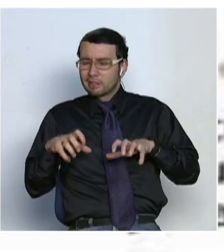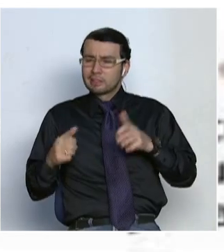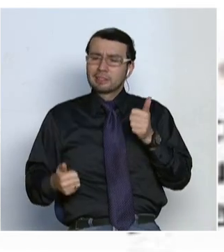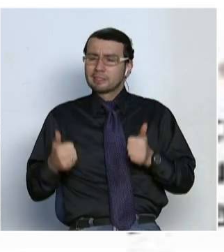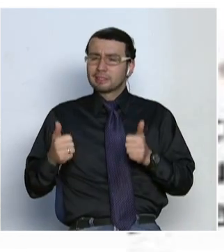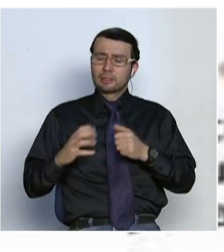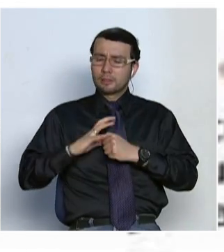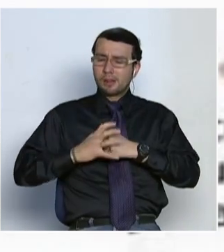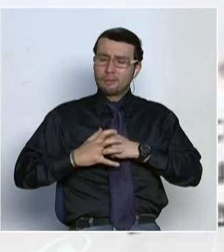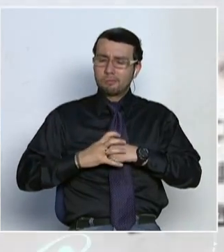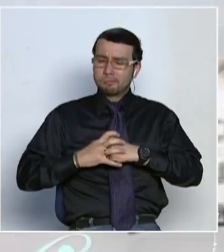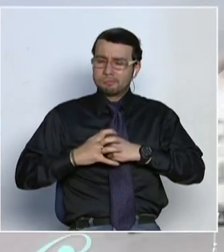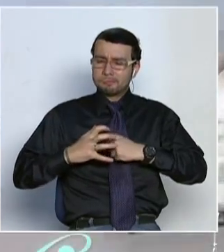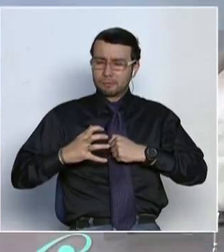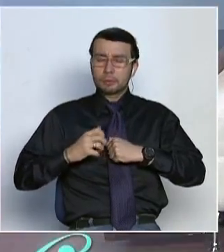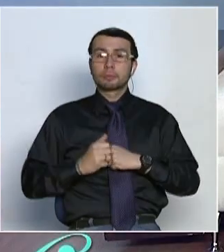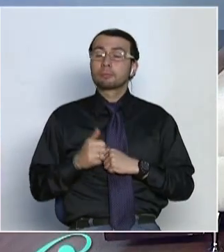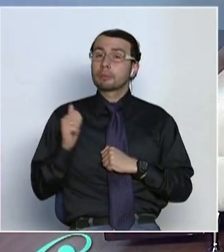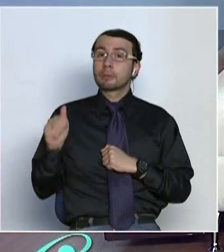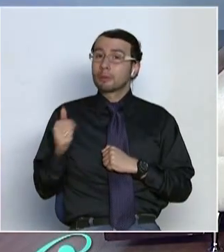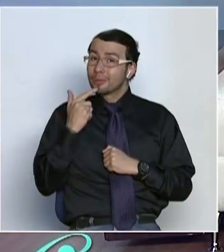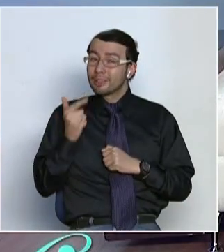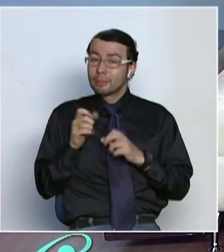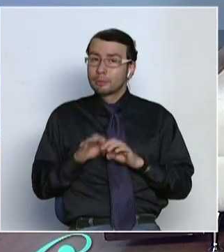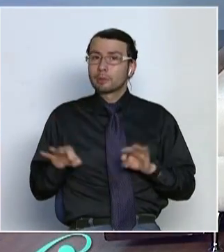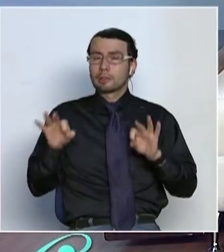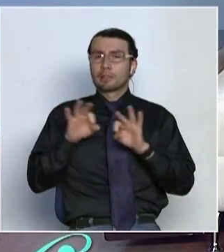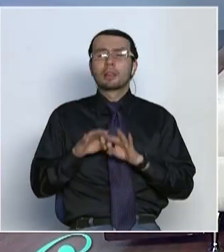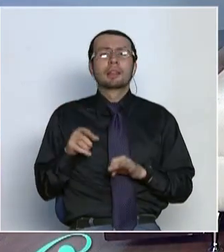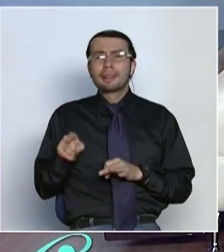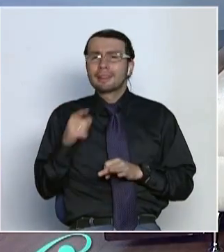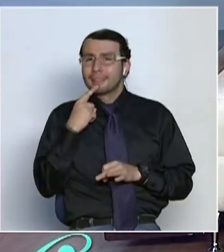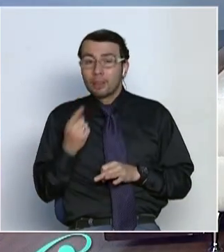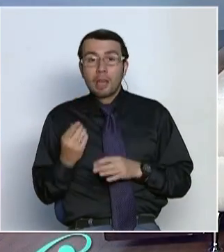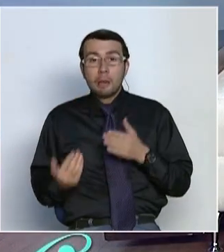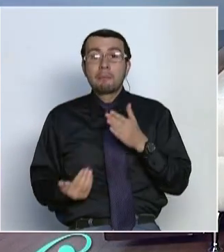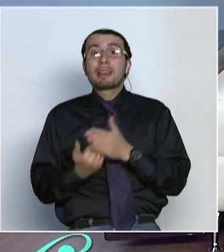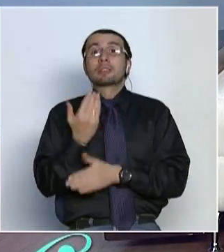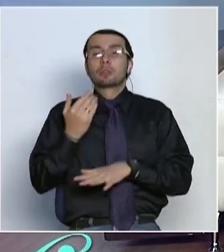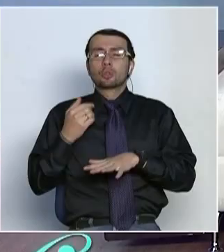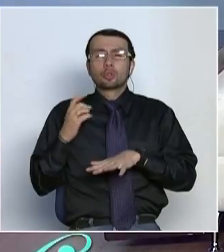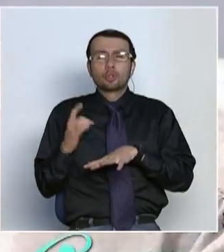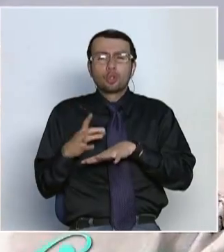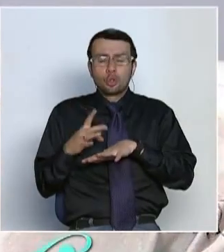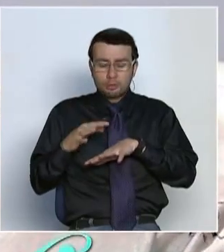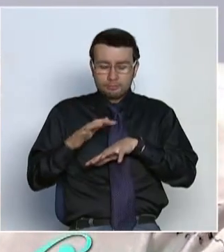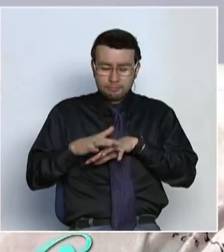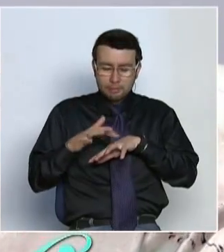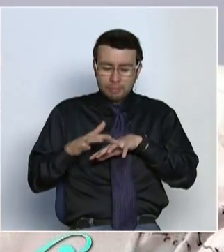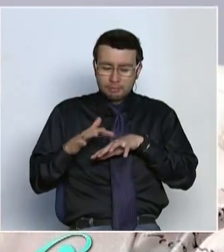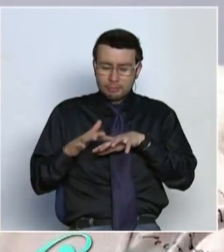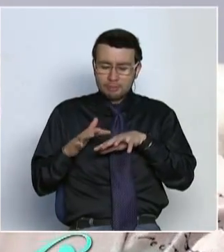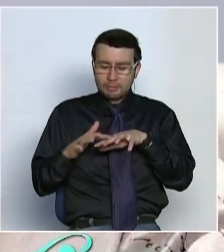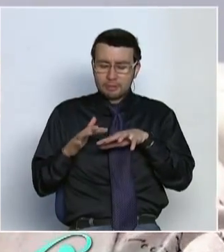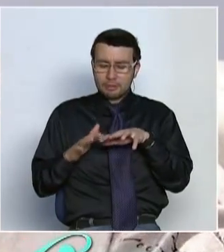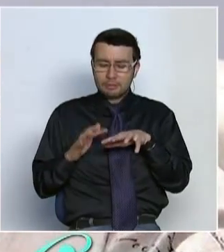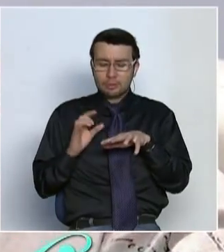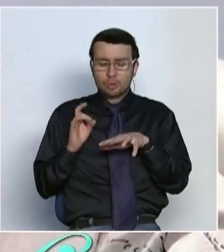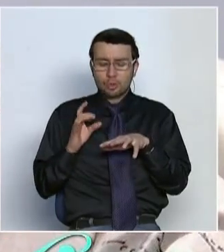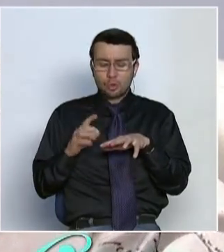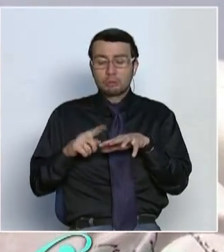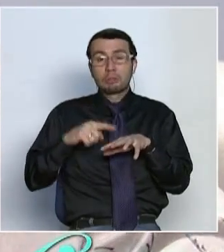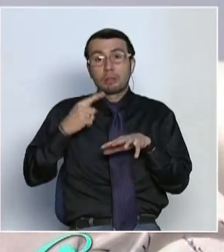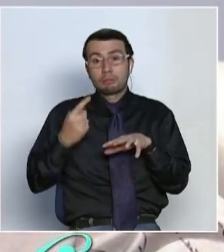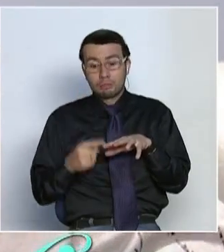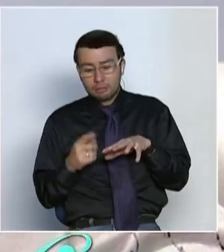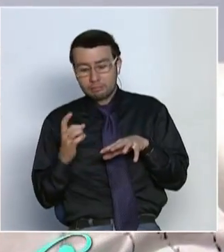ella refiere algo muy importante. A ella le empezó un dolor en estas articulaciones y le fue ascendiendo.